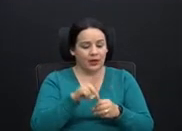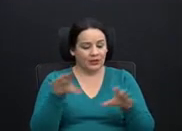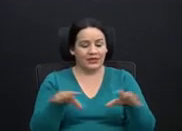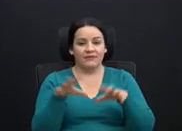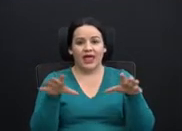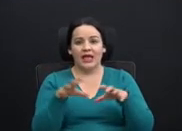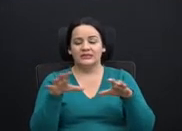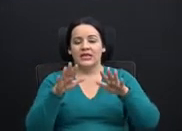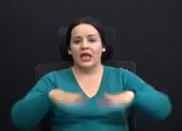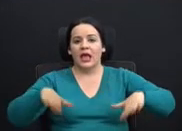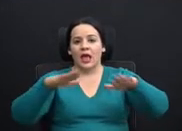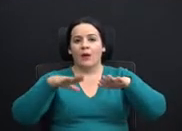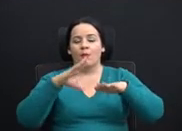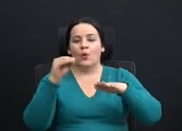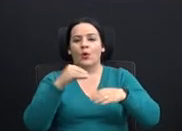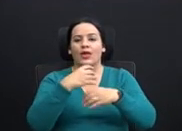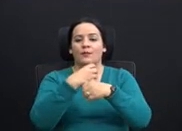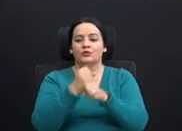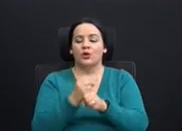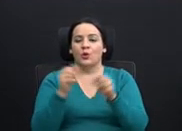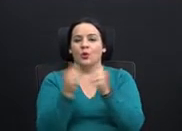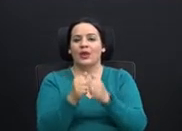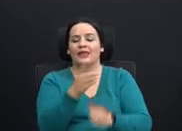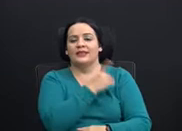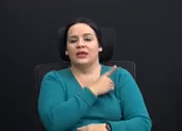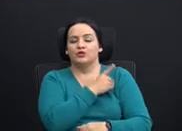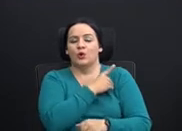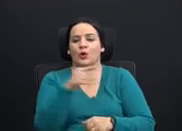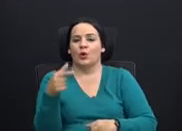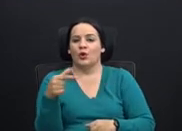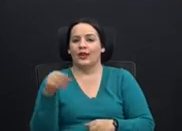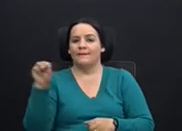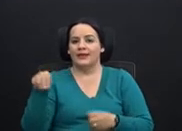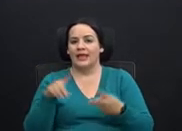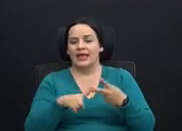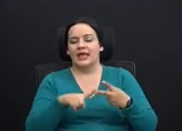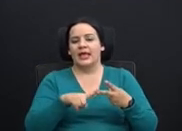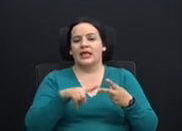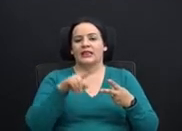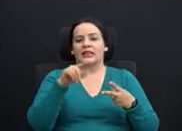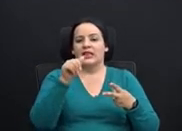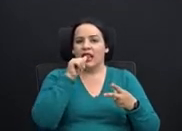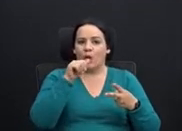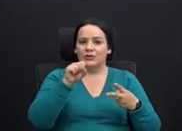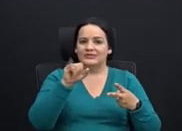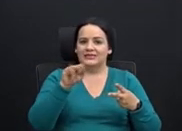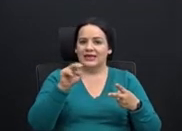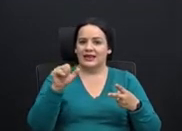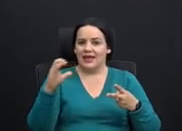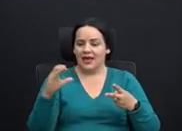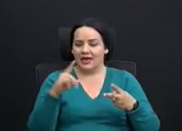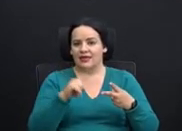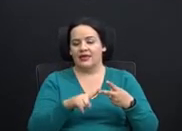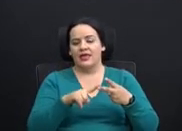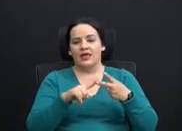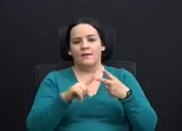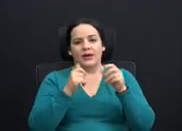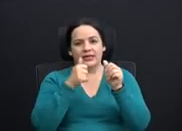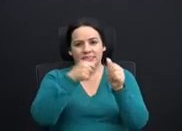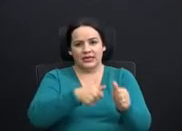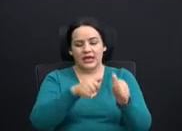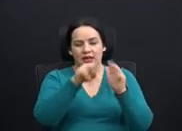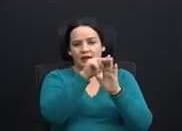hemos desarrollado con la Dirección de Geología y Minas, con la Dirección de Agua, con el SINAC, en acatamiento de la normativa